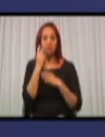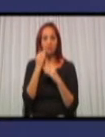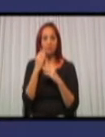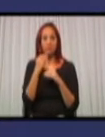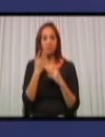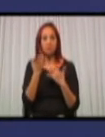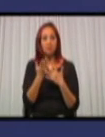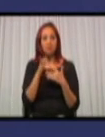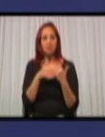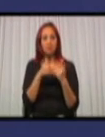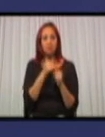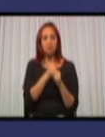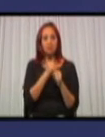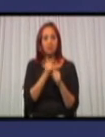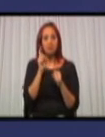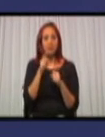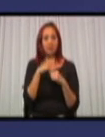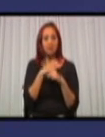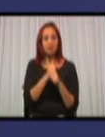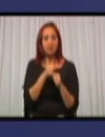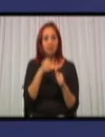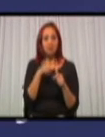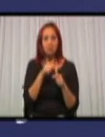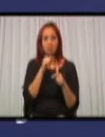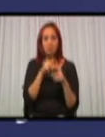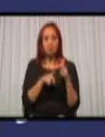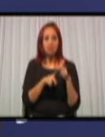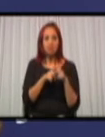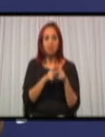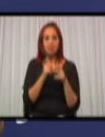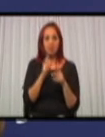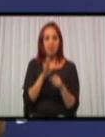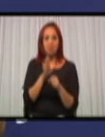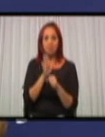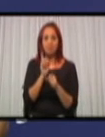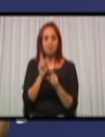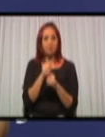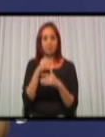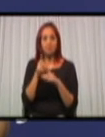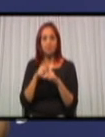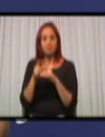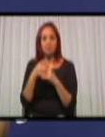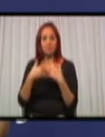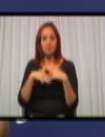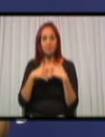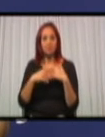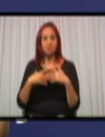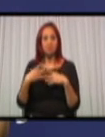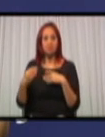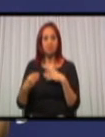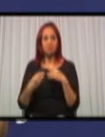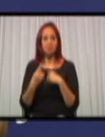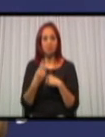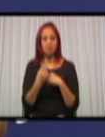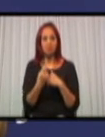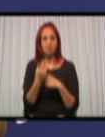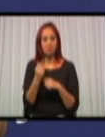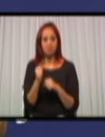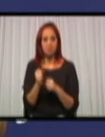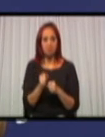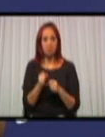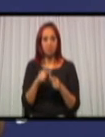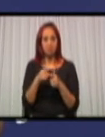que toda obra que se va a hacer ahí ya no va a salir a licitación para que ciertas empresas se estén llevando el dinero en la Municipalidad.